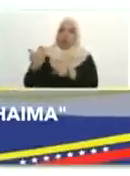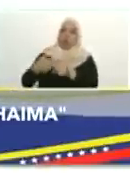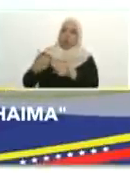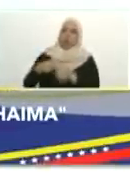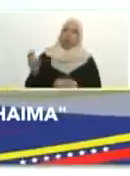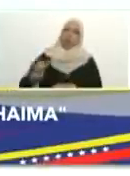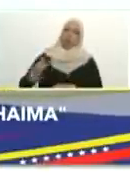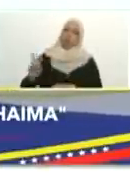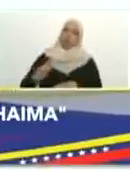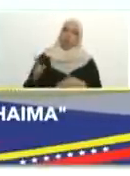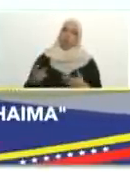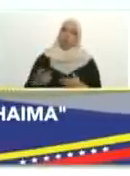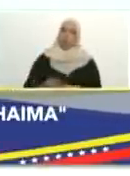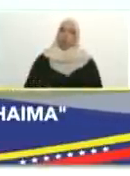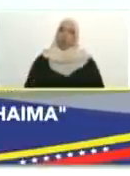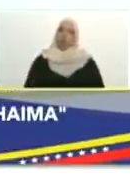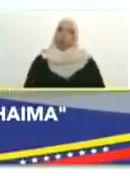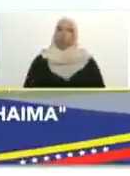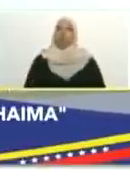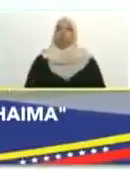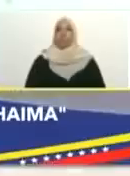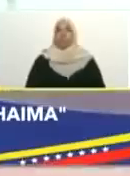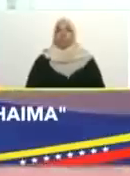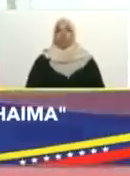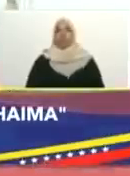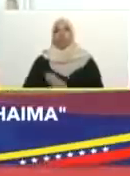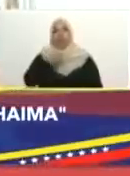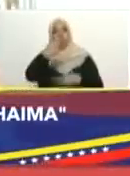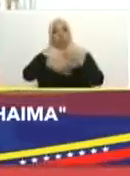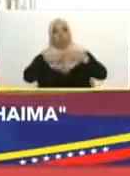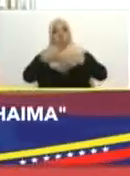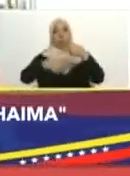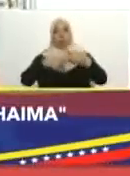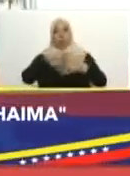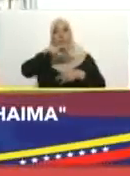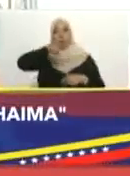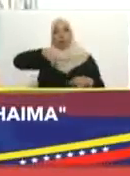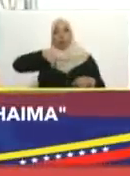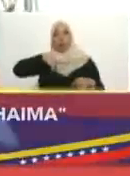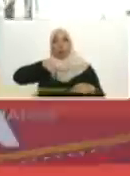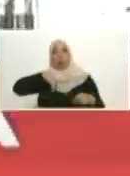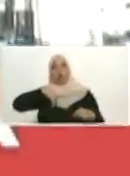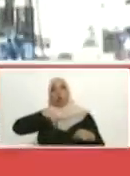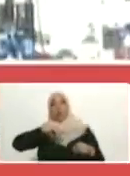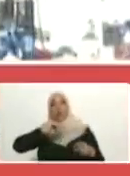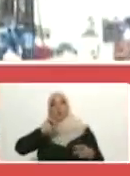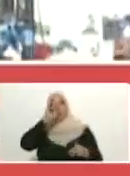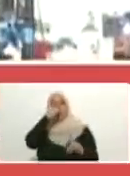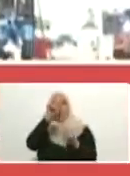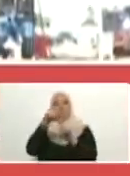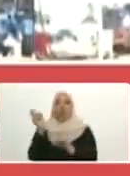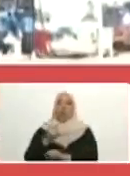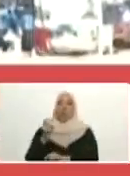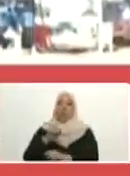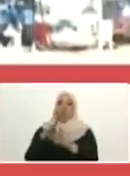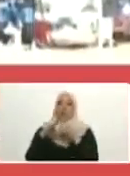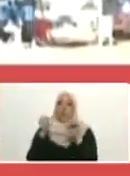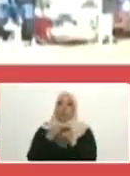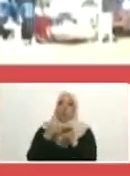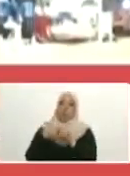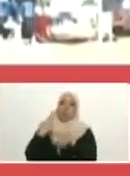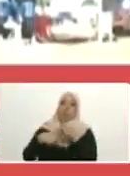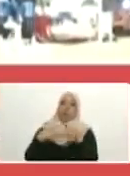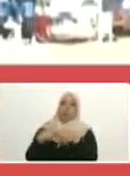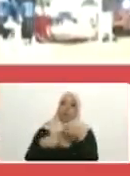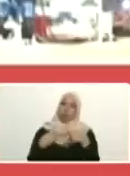venezolana, llevarla en proceso progresivo, llevarla al nivel que necesitamos de